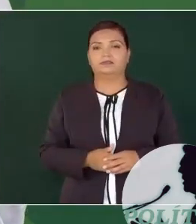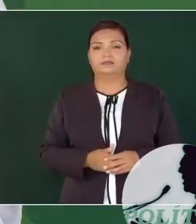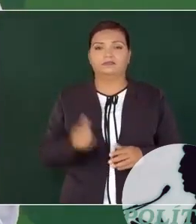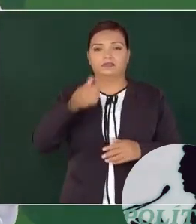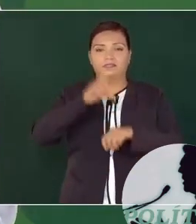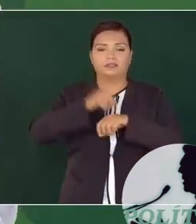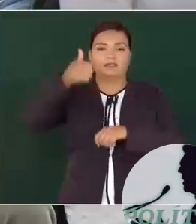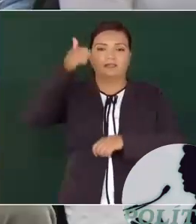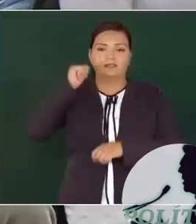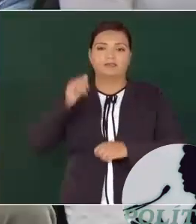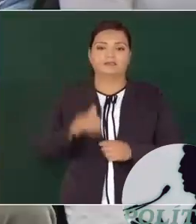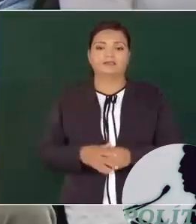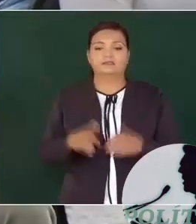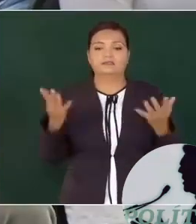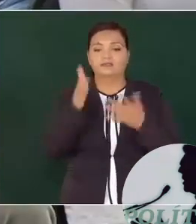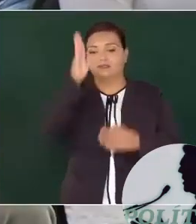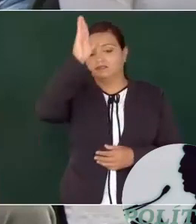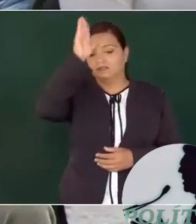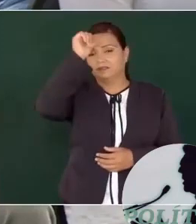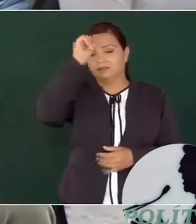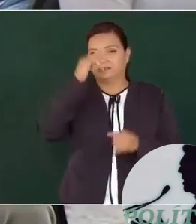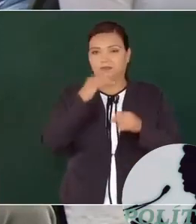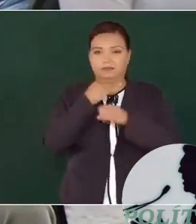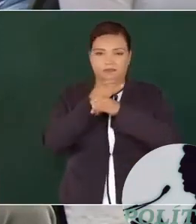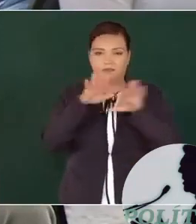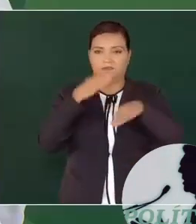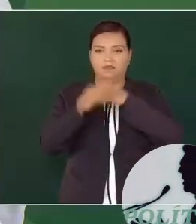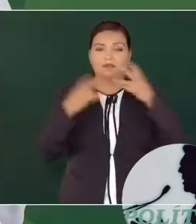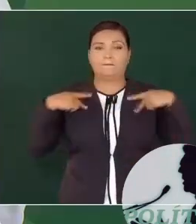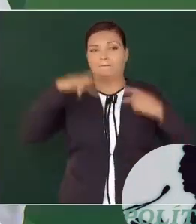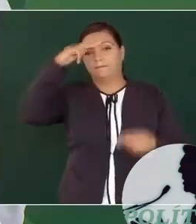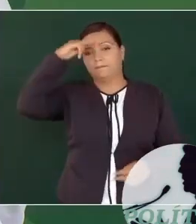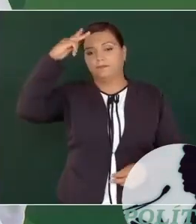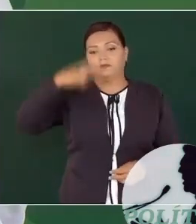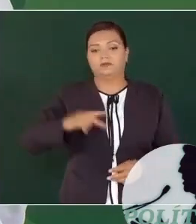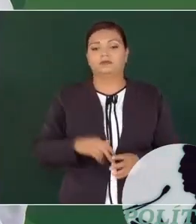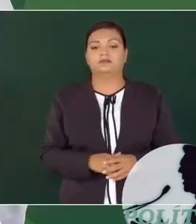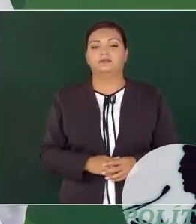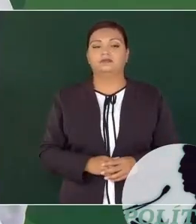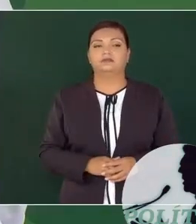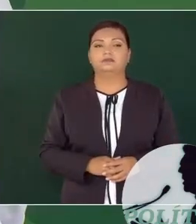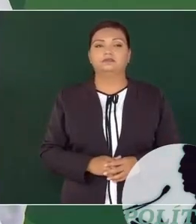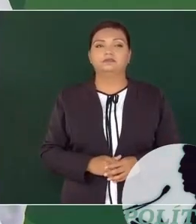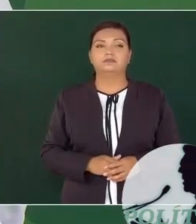Ayer se llegó a un acuerdo, informo al pueblo de México,